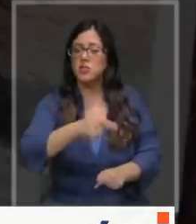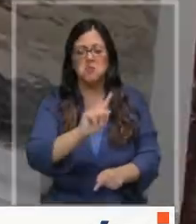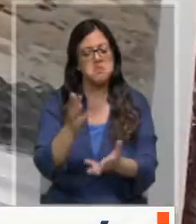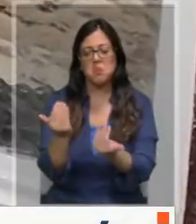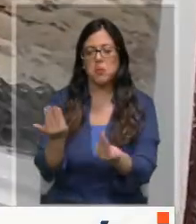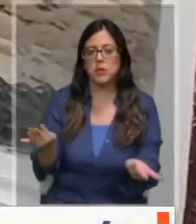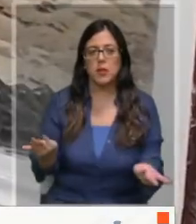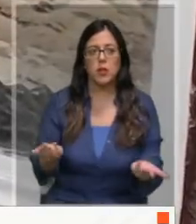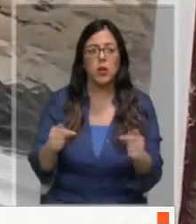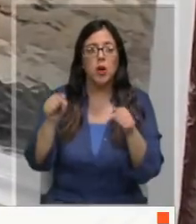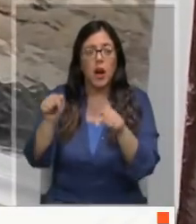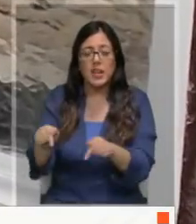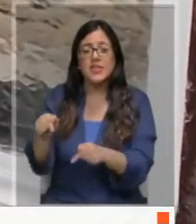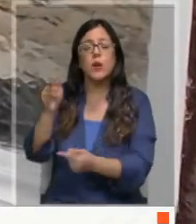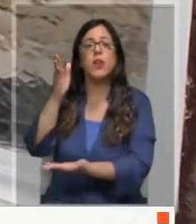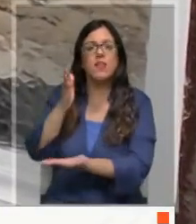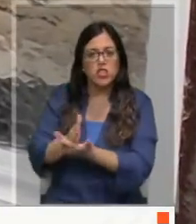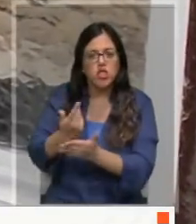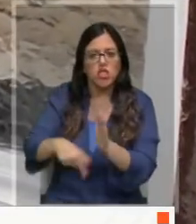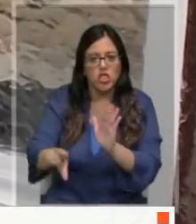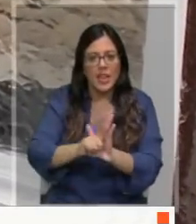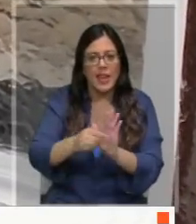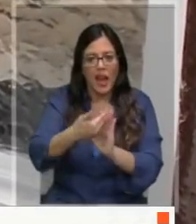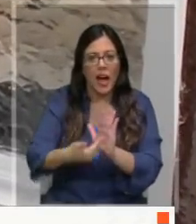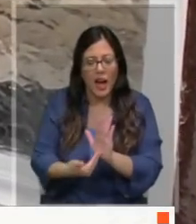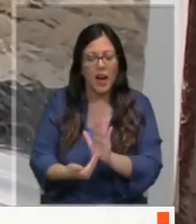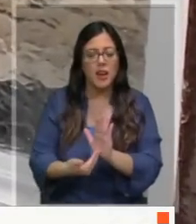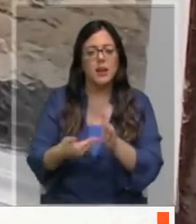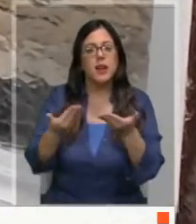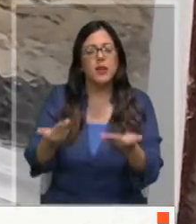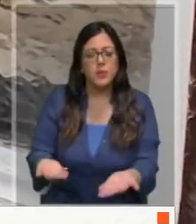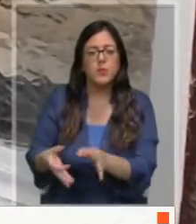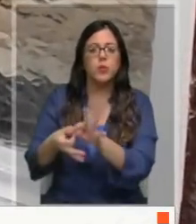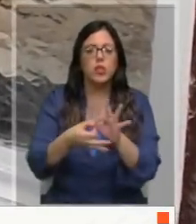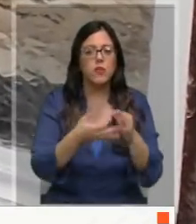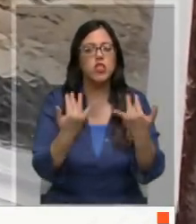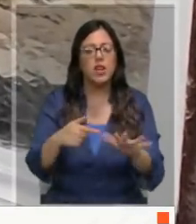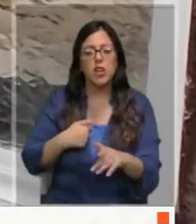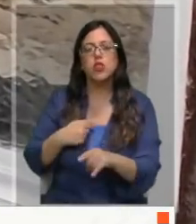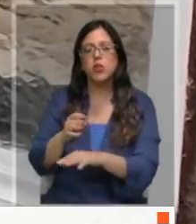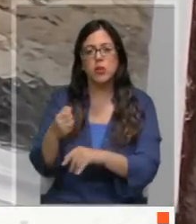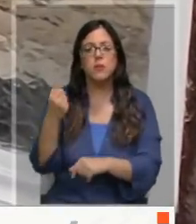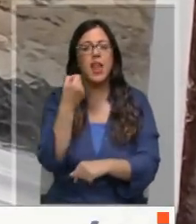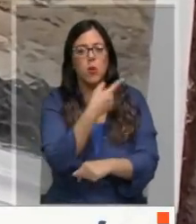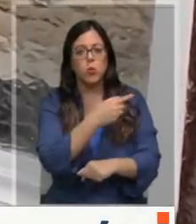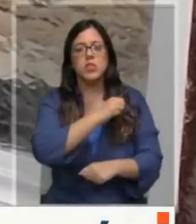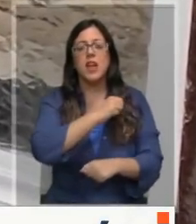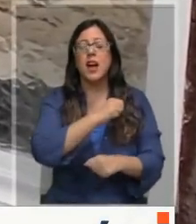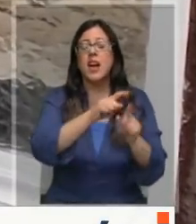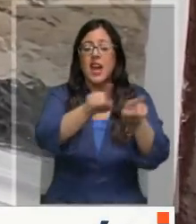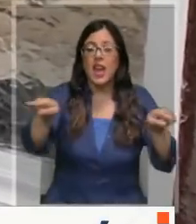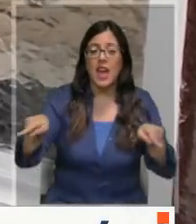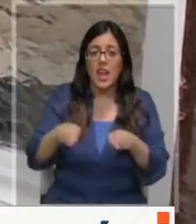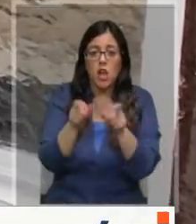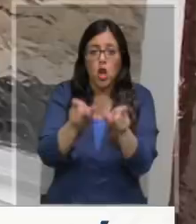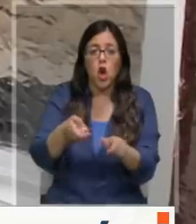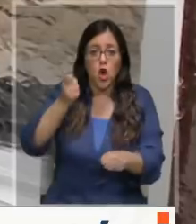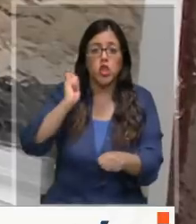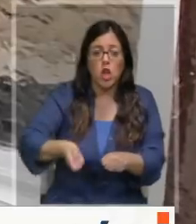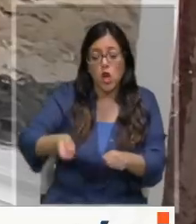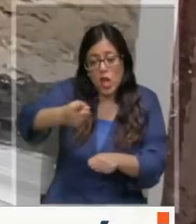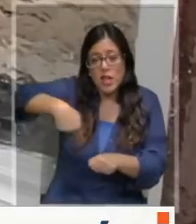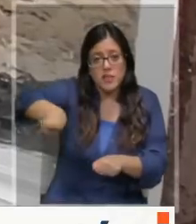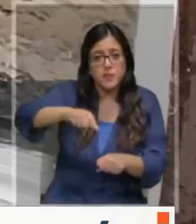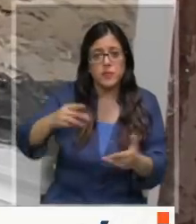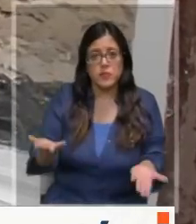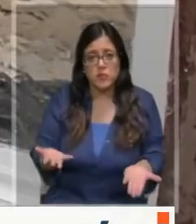necesario. Esa es una obligación legal. Por lo tanto, por eso yo ya envié la denuncia a Contraloría ayer y bueno, será la Contraloría